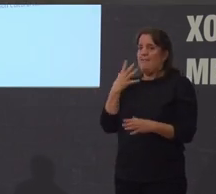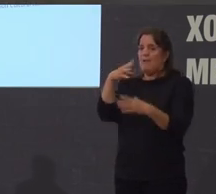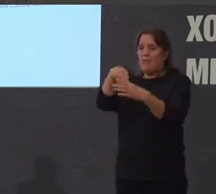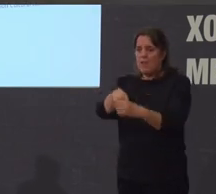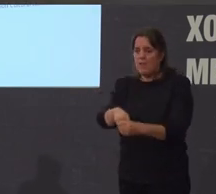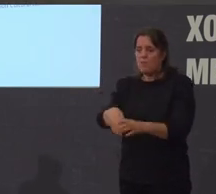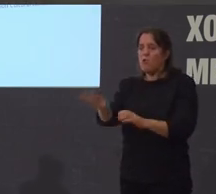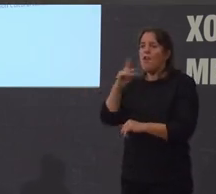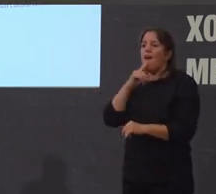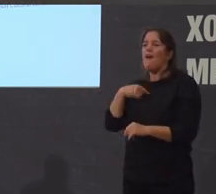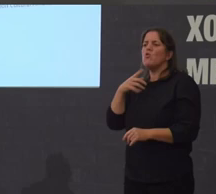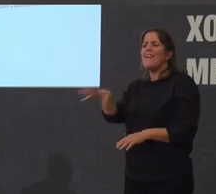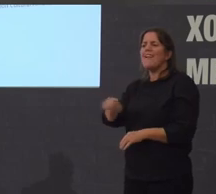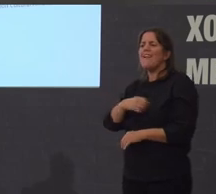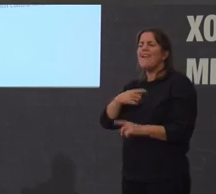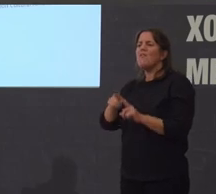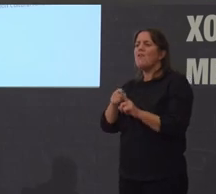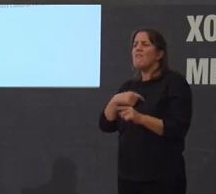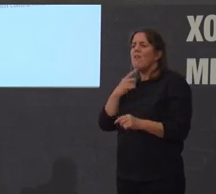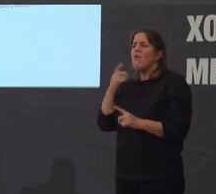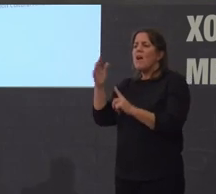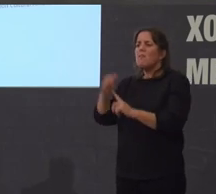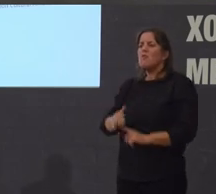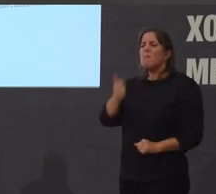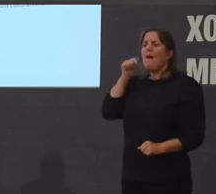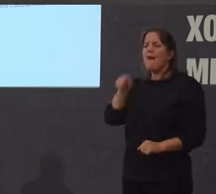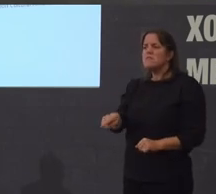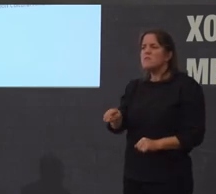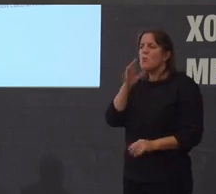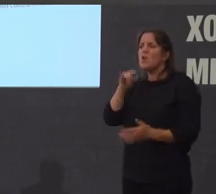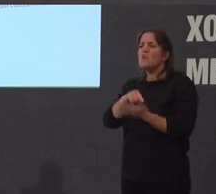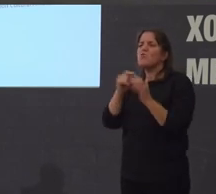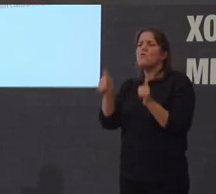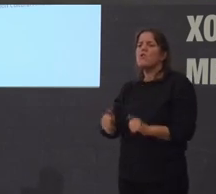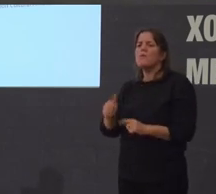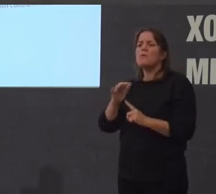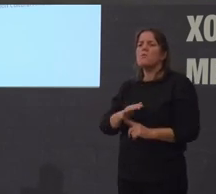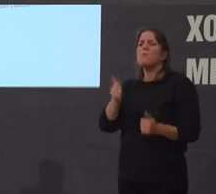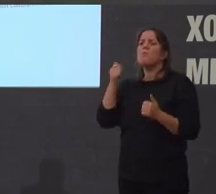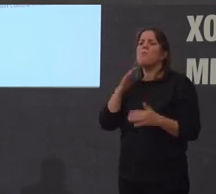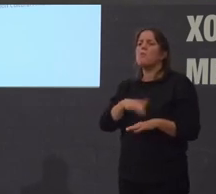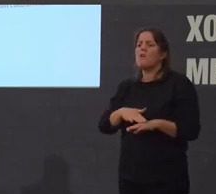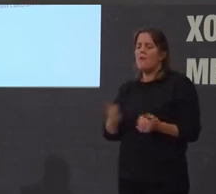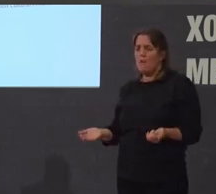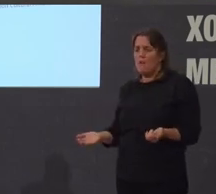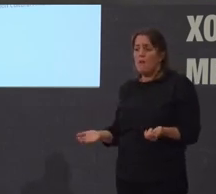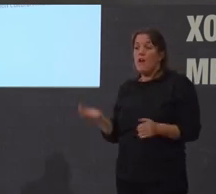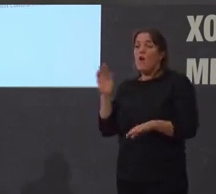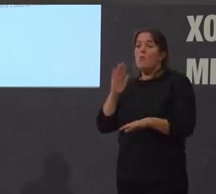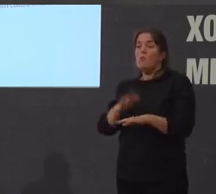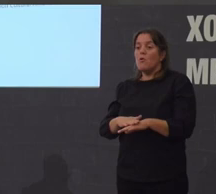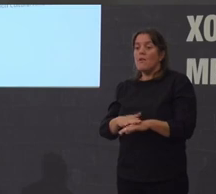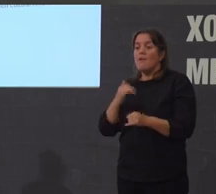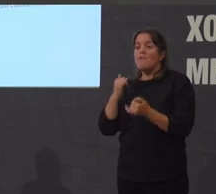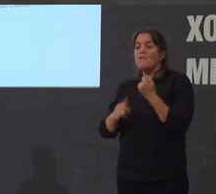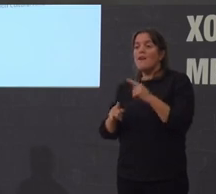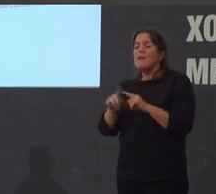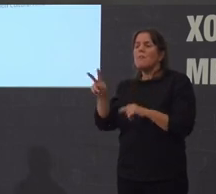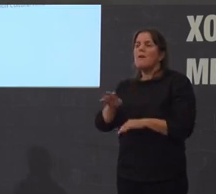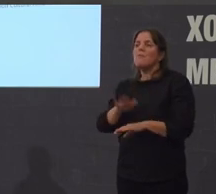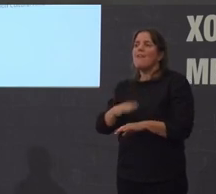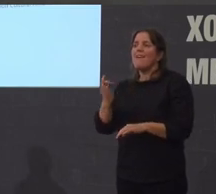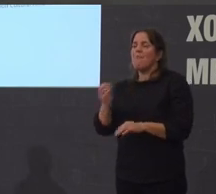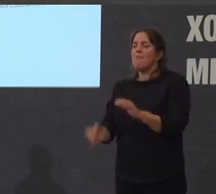autarquía es una forma de represión más y porque una forma de represión más porque sirve para